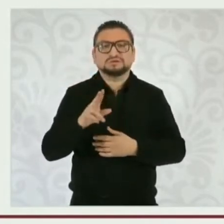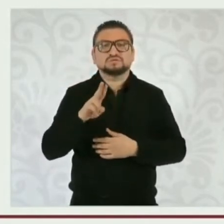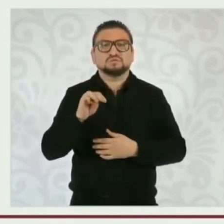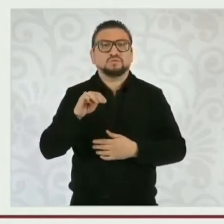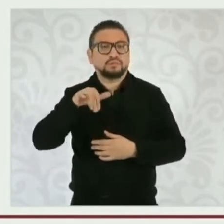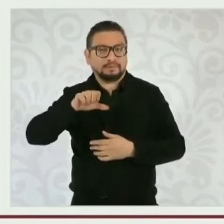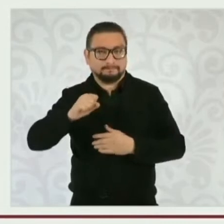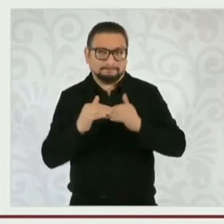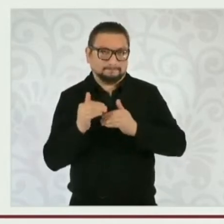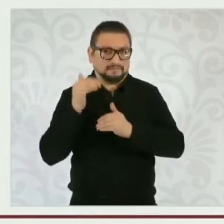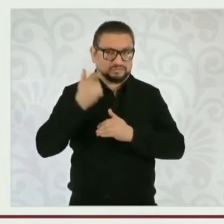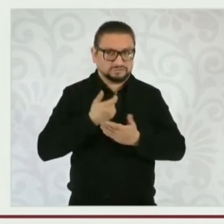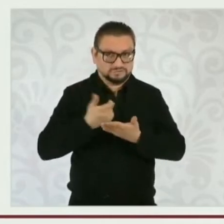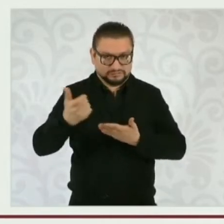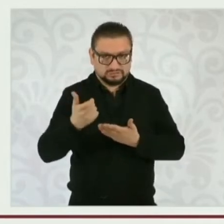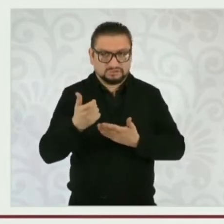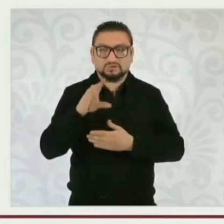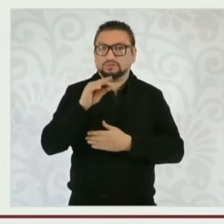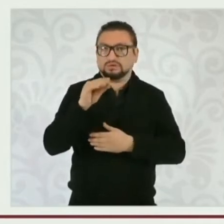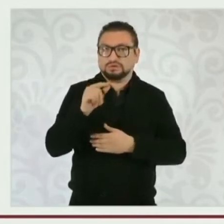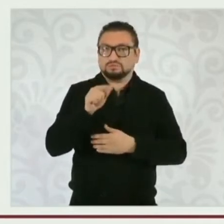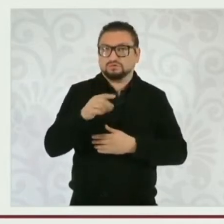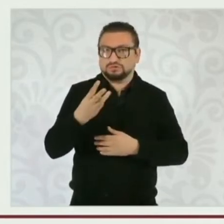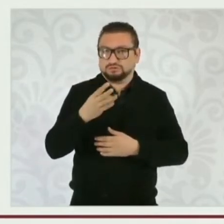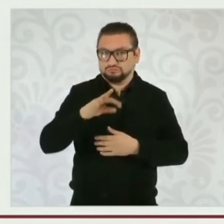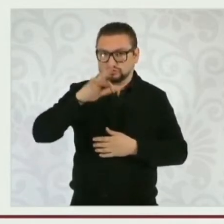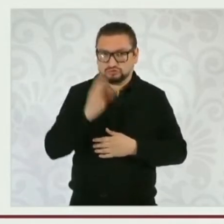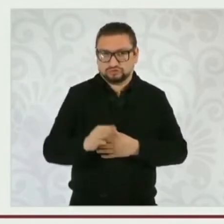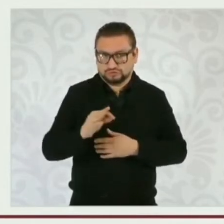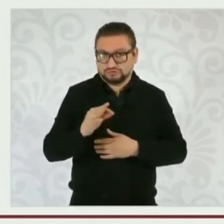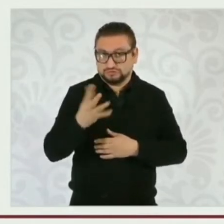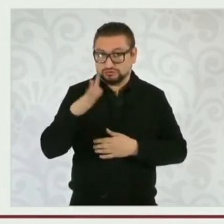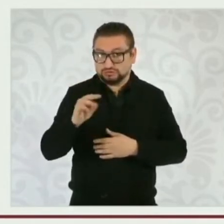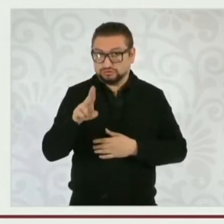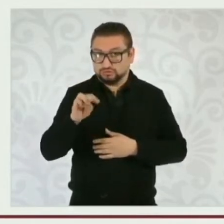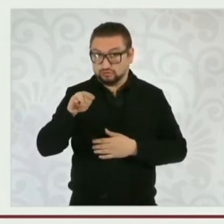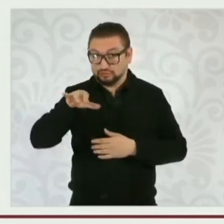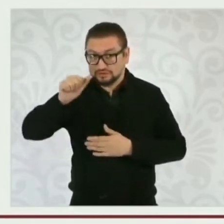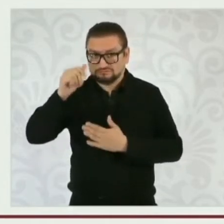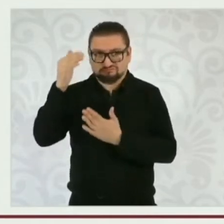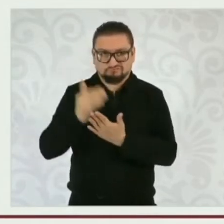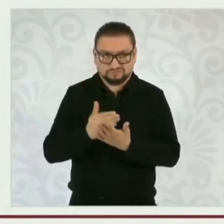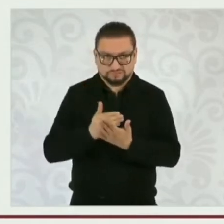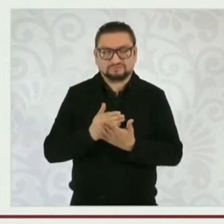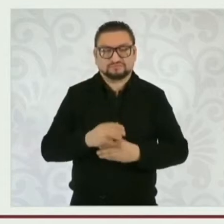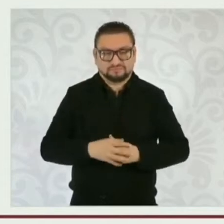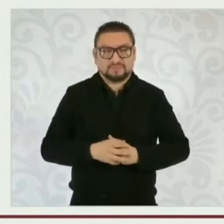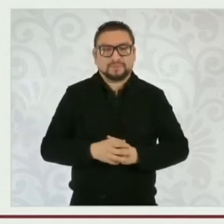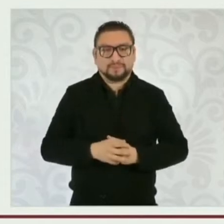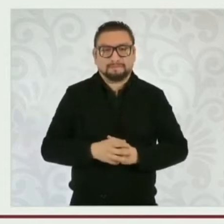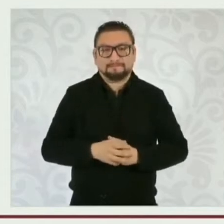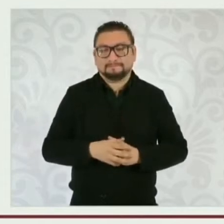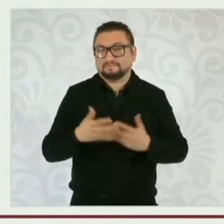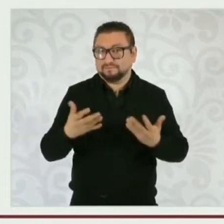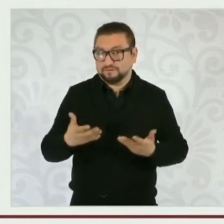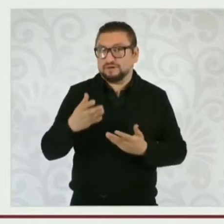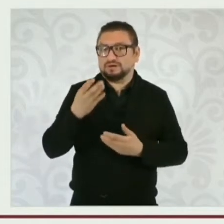UMAS y el 90.3% gana menos de 10 UMAS. Entonces, a